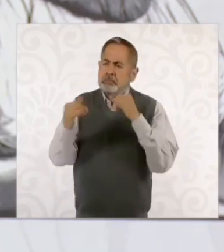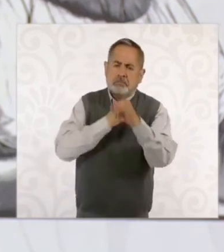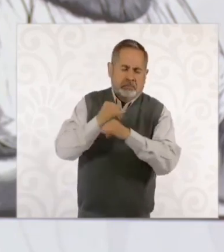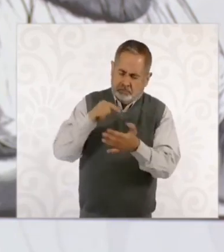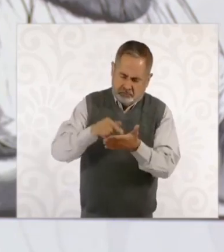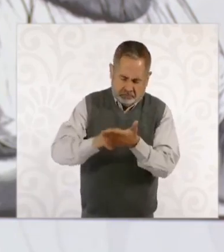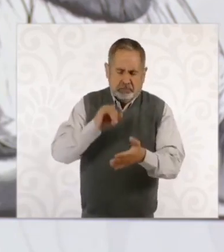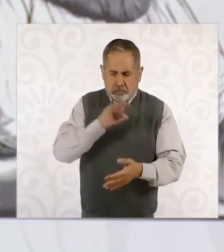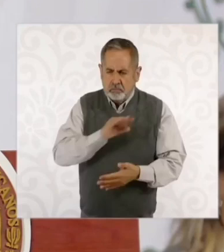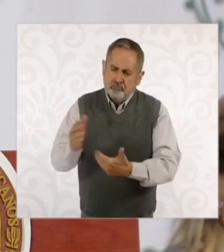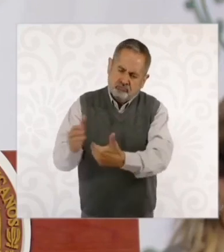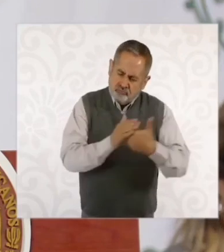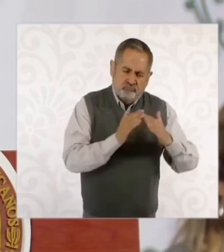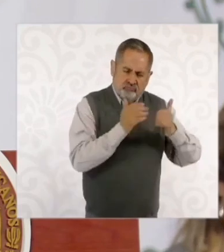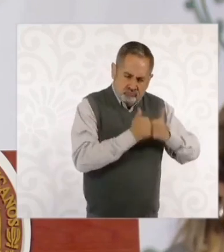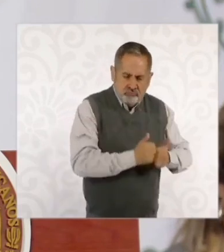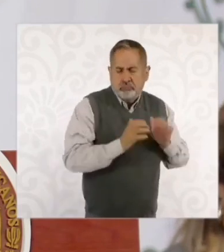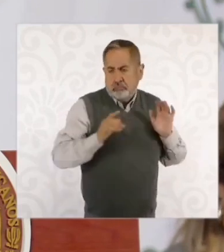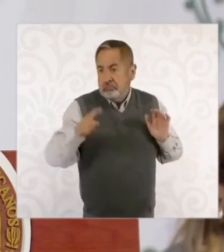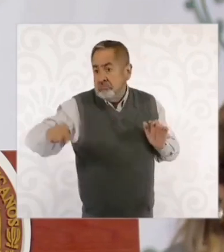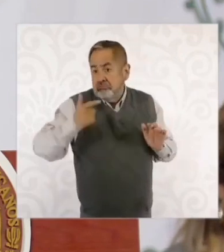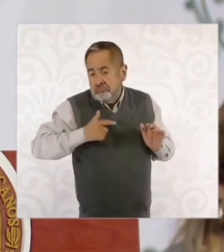leyes. Y la vulneración